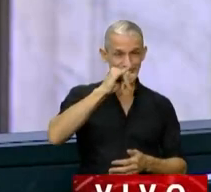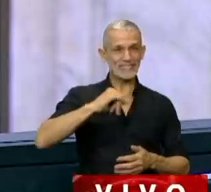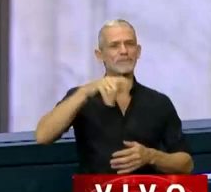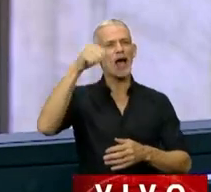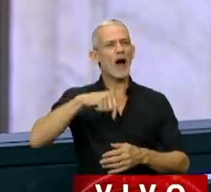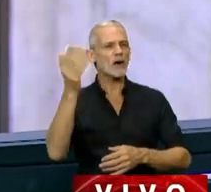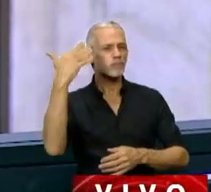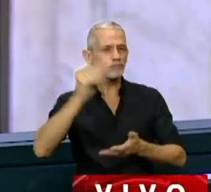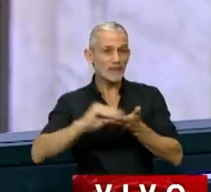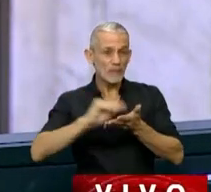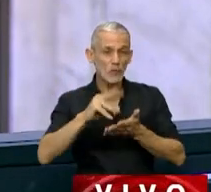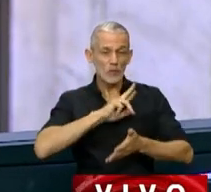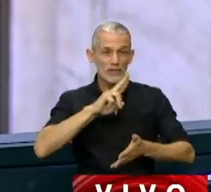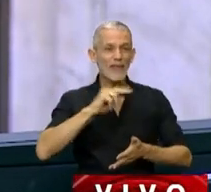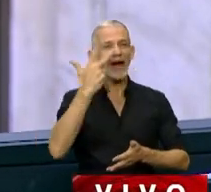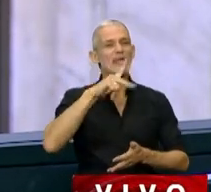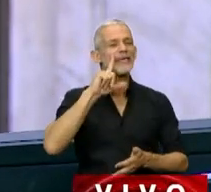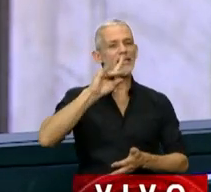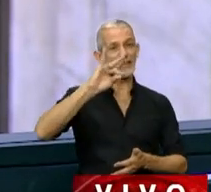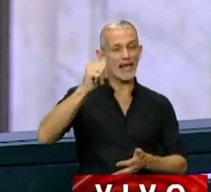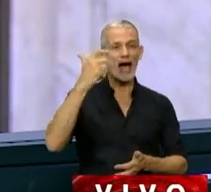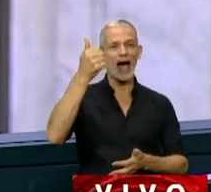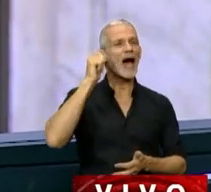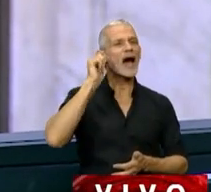en uso de la palabra la diputada Hilda Aguirre.